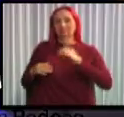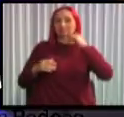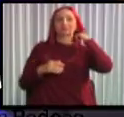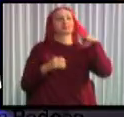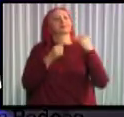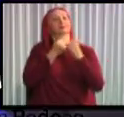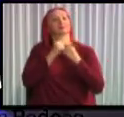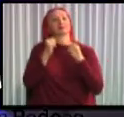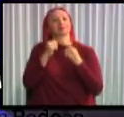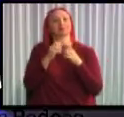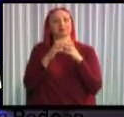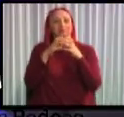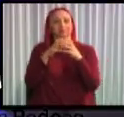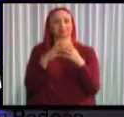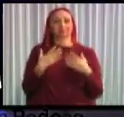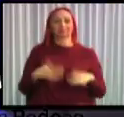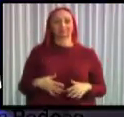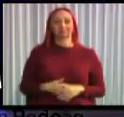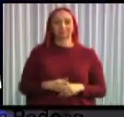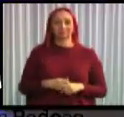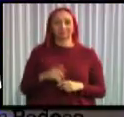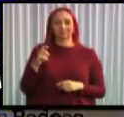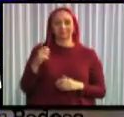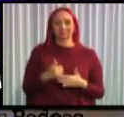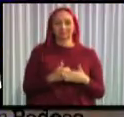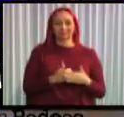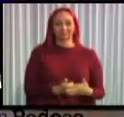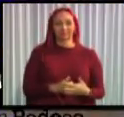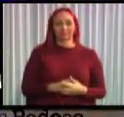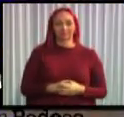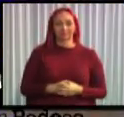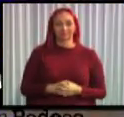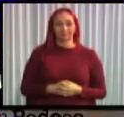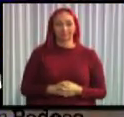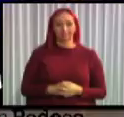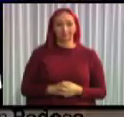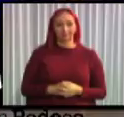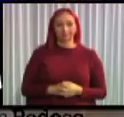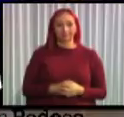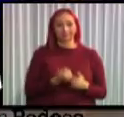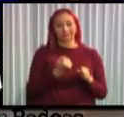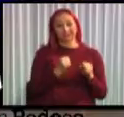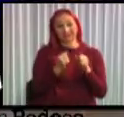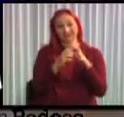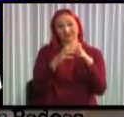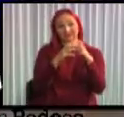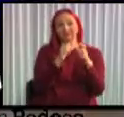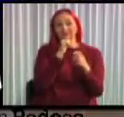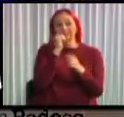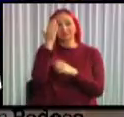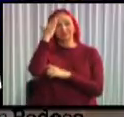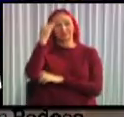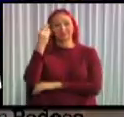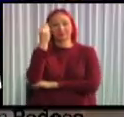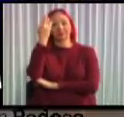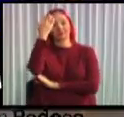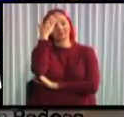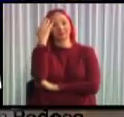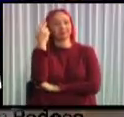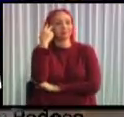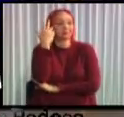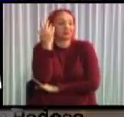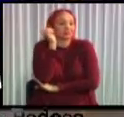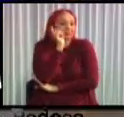Tarro. Salve, señores, necesito ayuda para que me digan qué es Salve el Tarro. No es porque yo esté tan jovencita, sino que